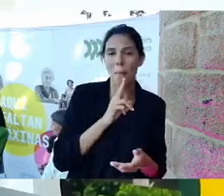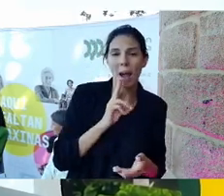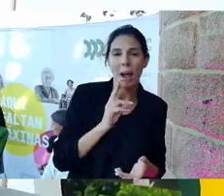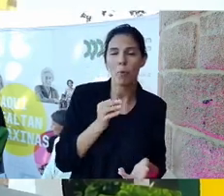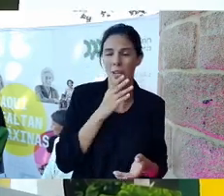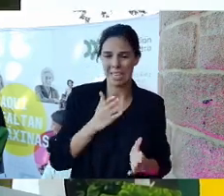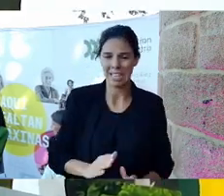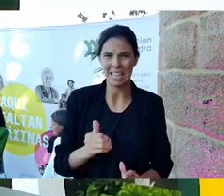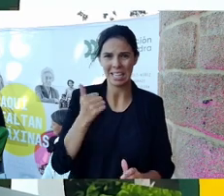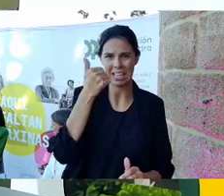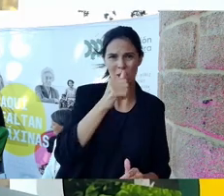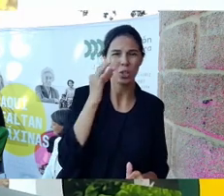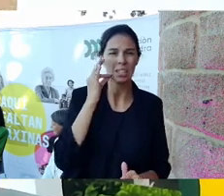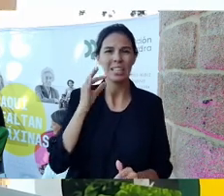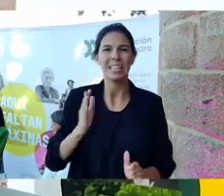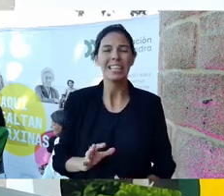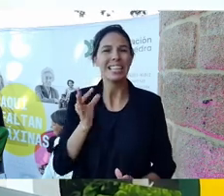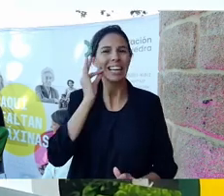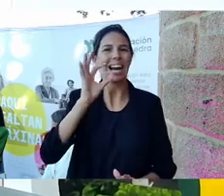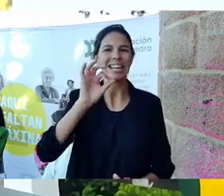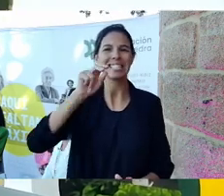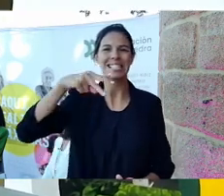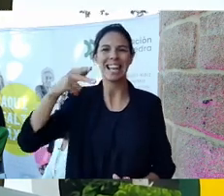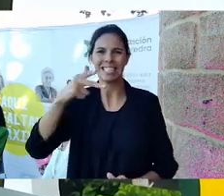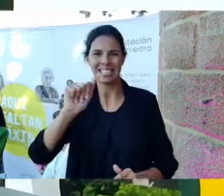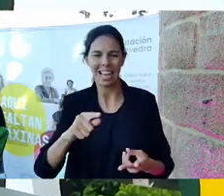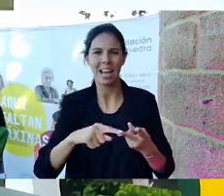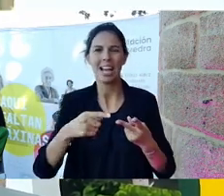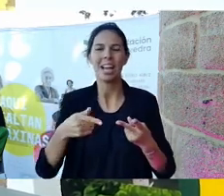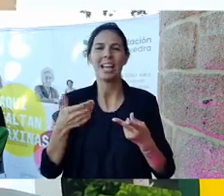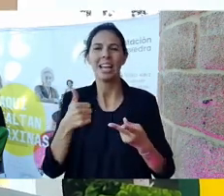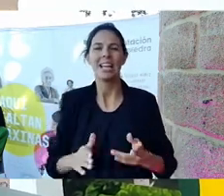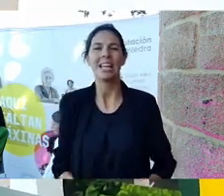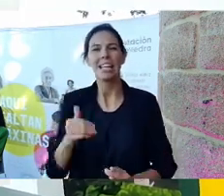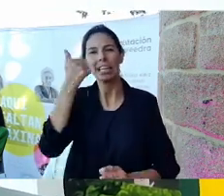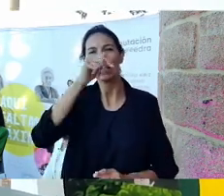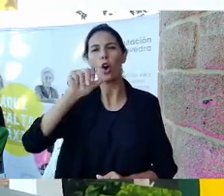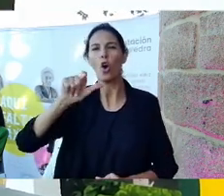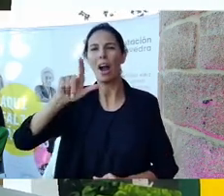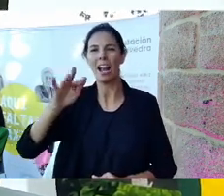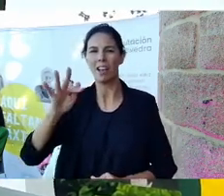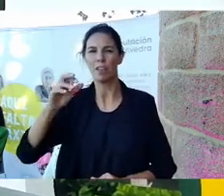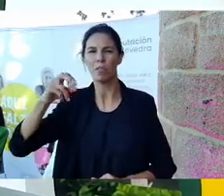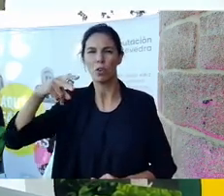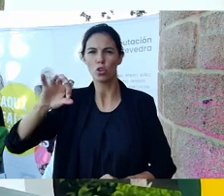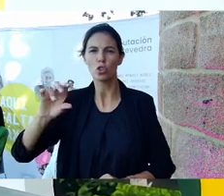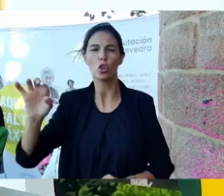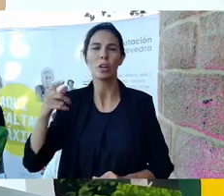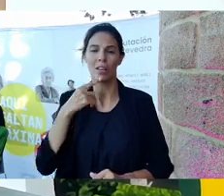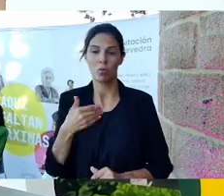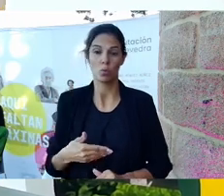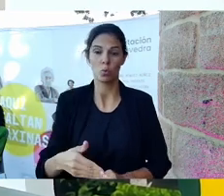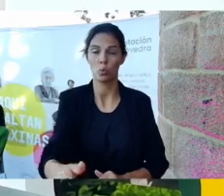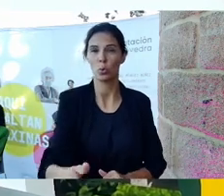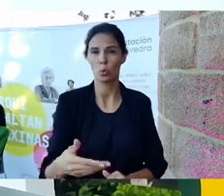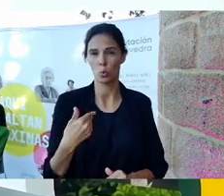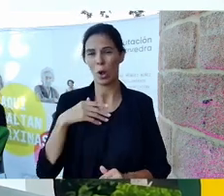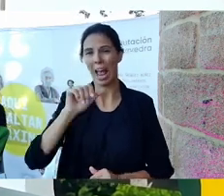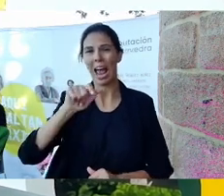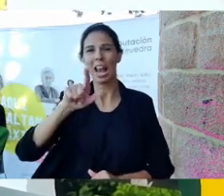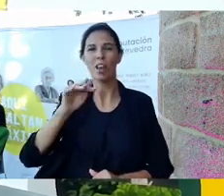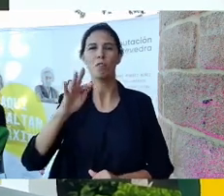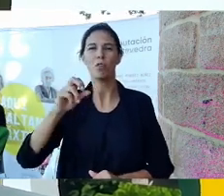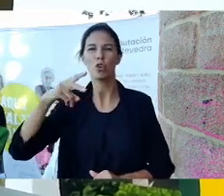Ten dos fillos, unha filla Sancha e o seu fillo Alfonso, que futuramente será o rey Alfonso